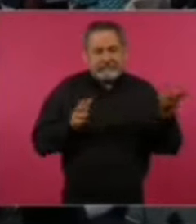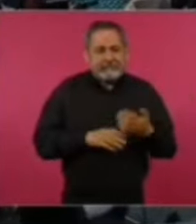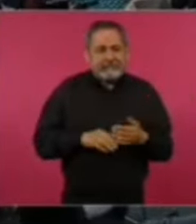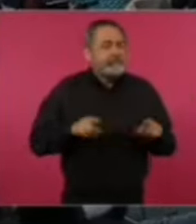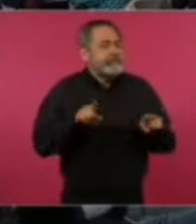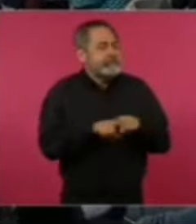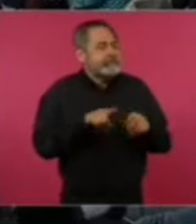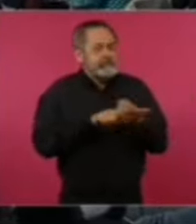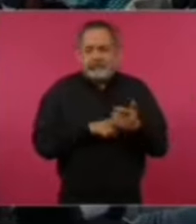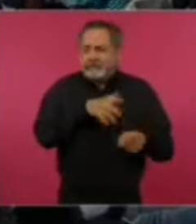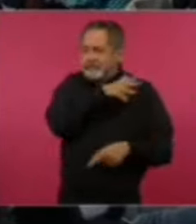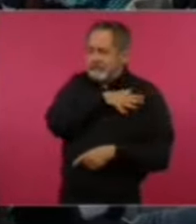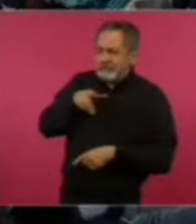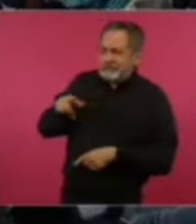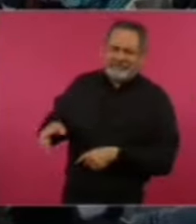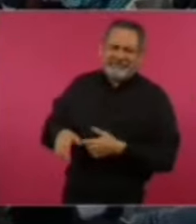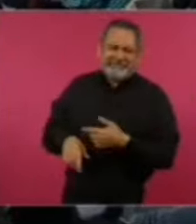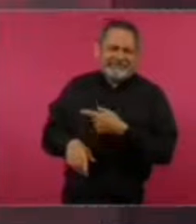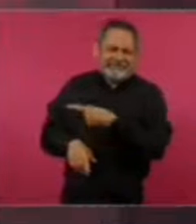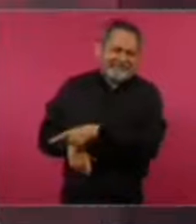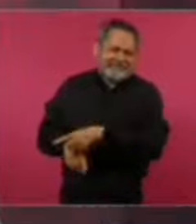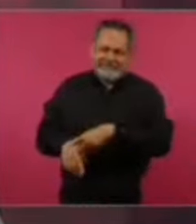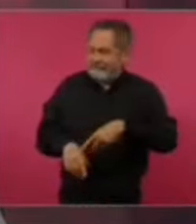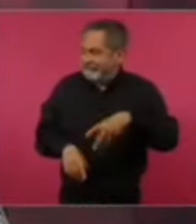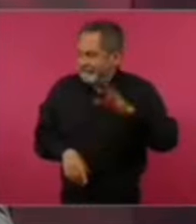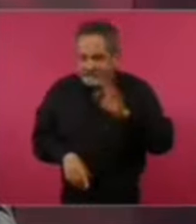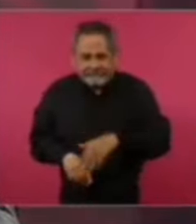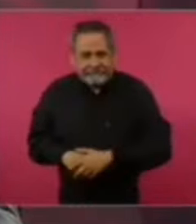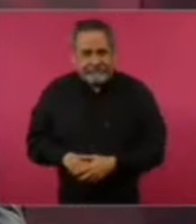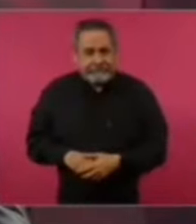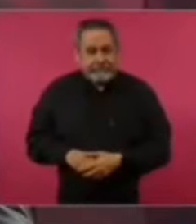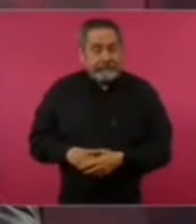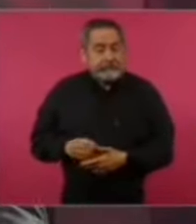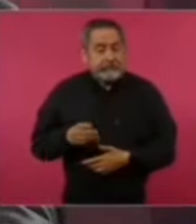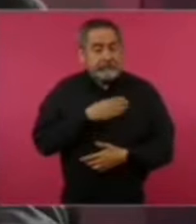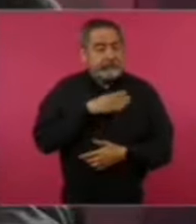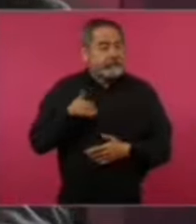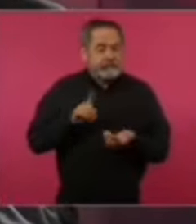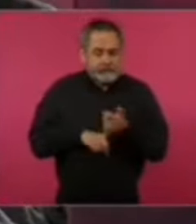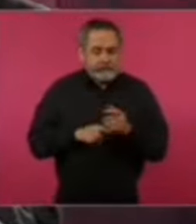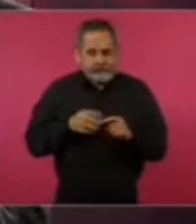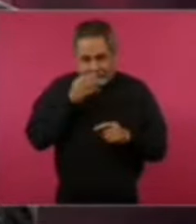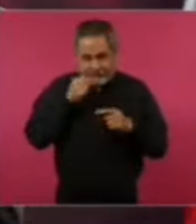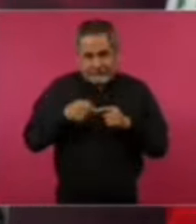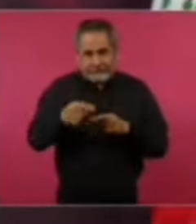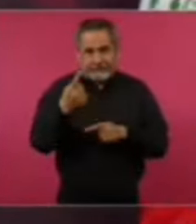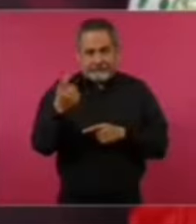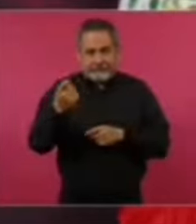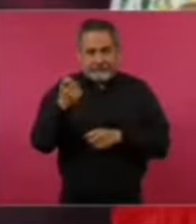Ayotzinapa, que es un tema, lo bueno es que todavía me quedan